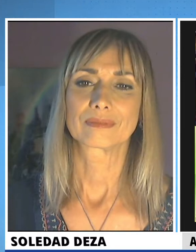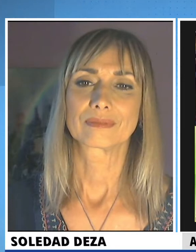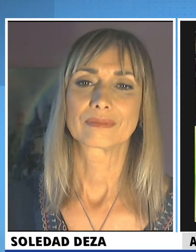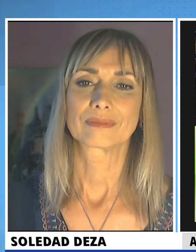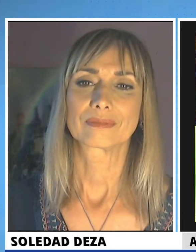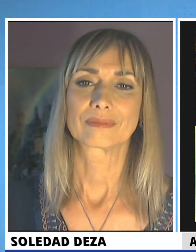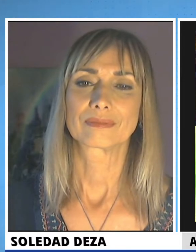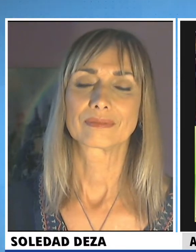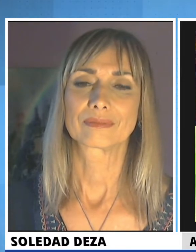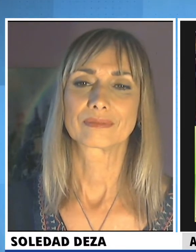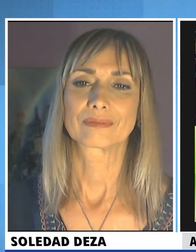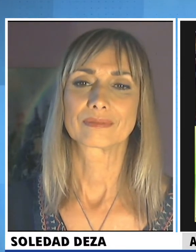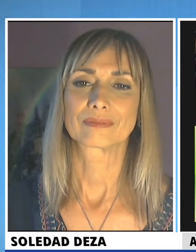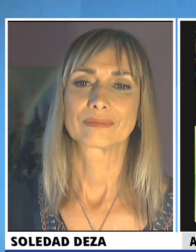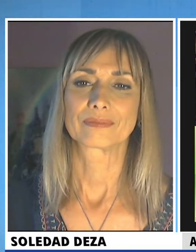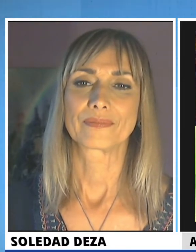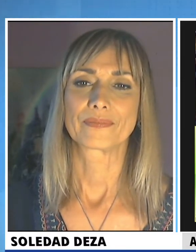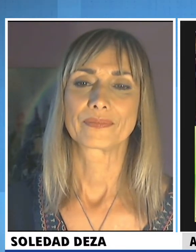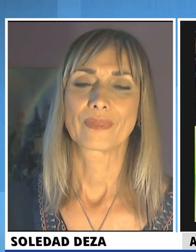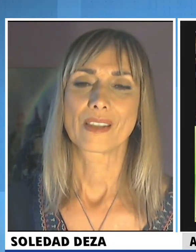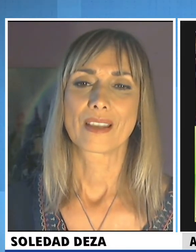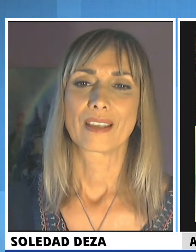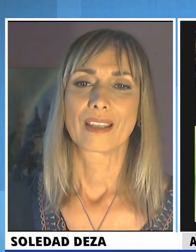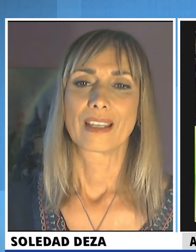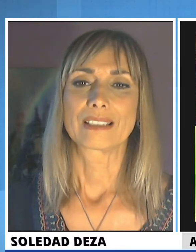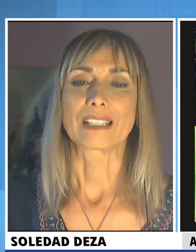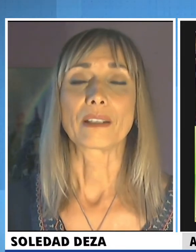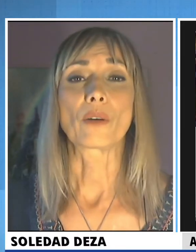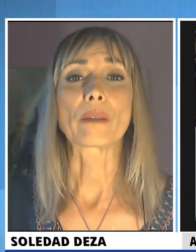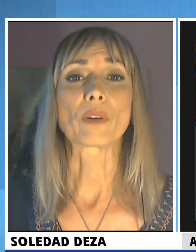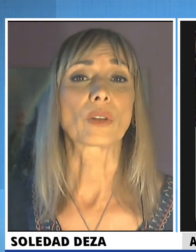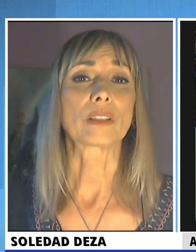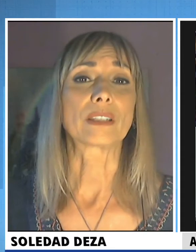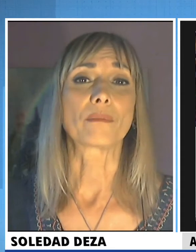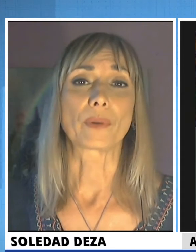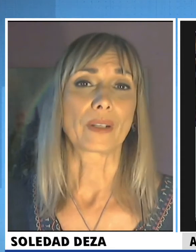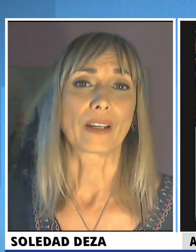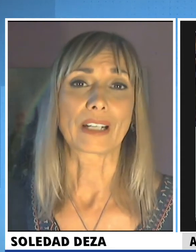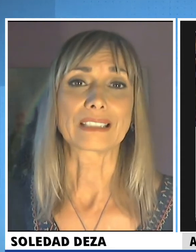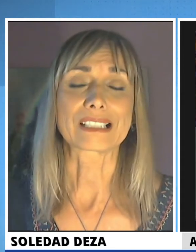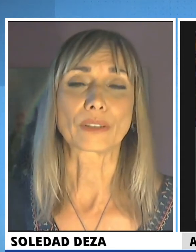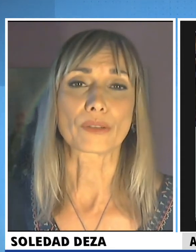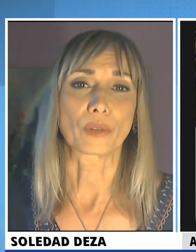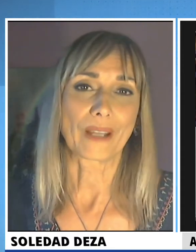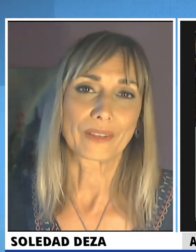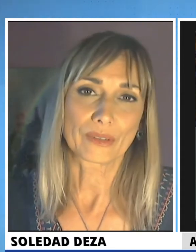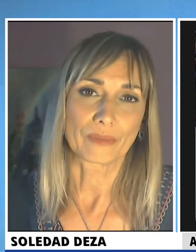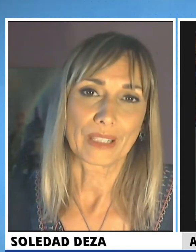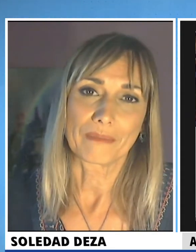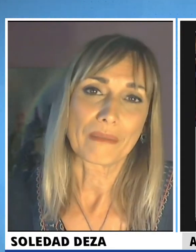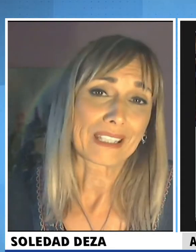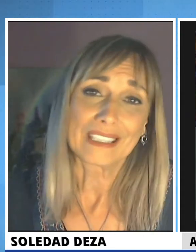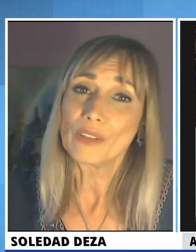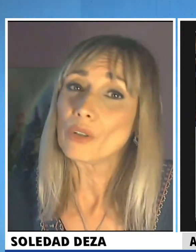pero también puede consolidar grandes desigualdades de género, ¿no? Sí, lo vemos todo el tiempo en los grandes centros urbanos.